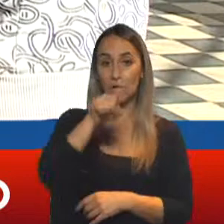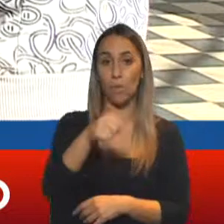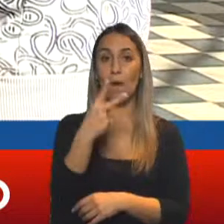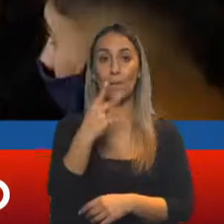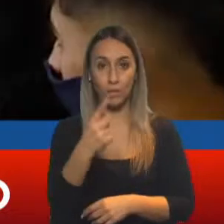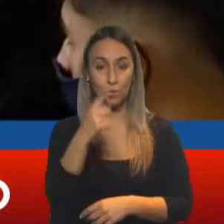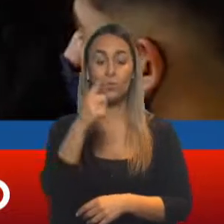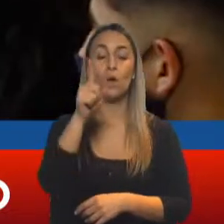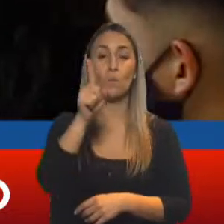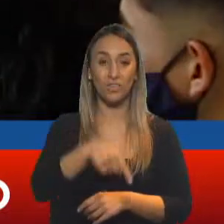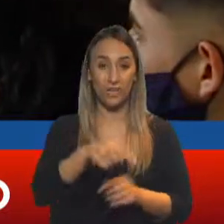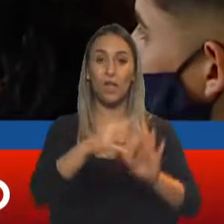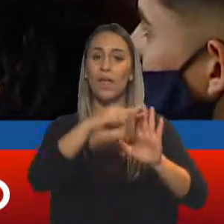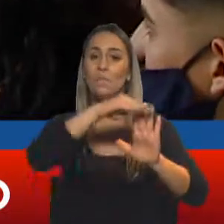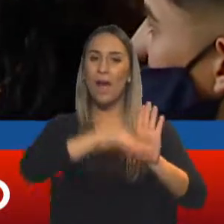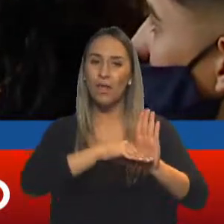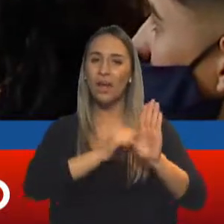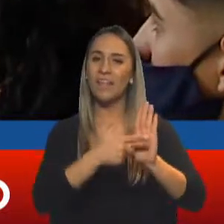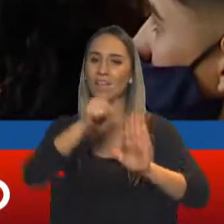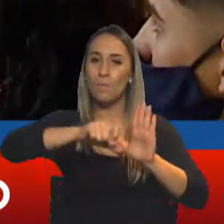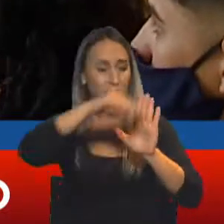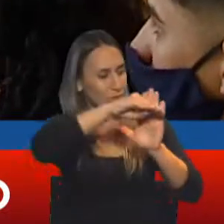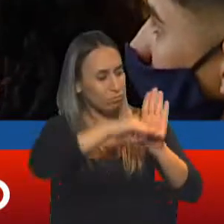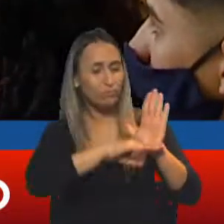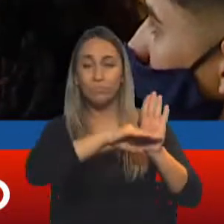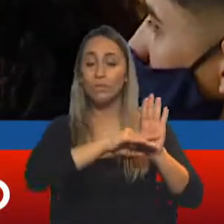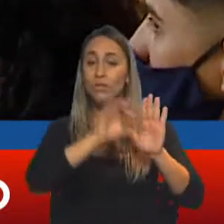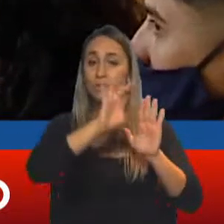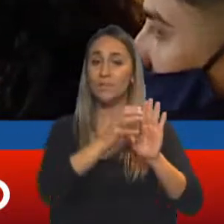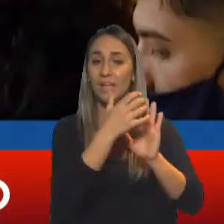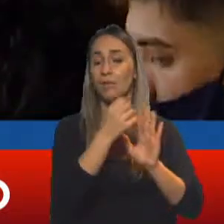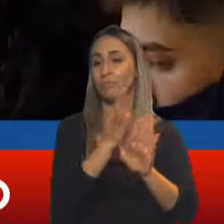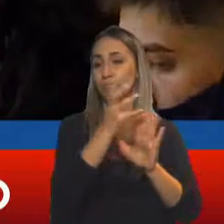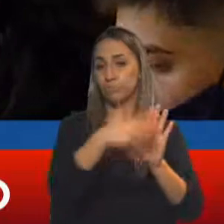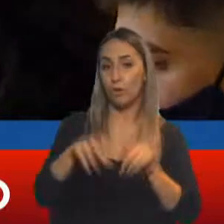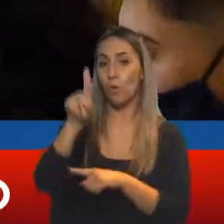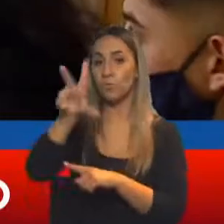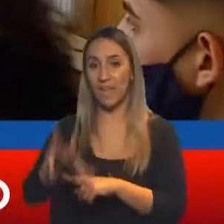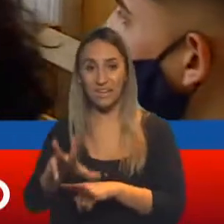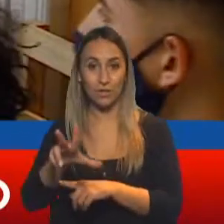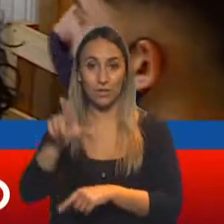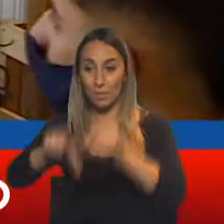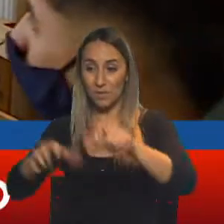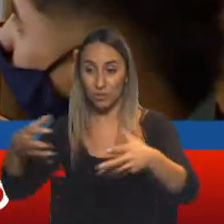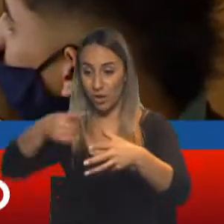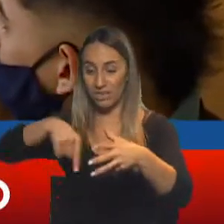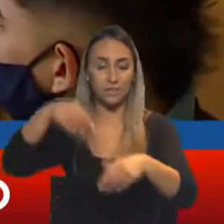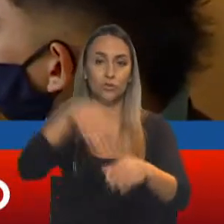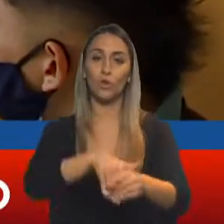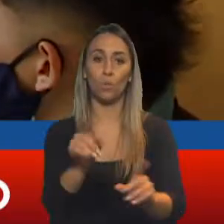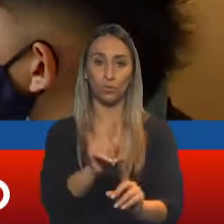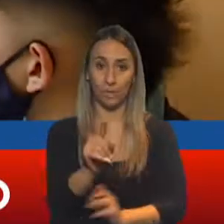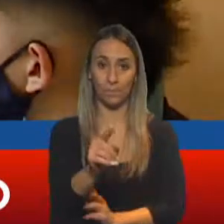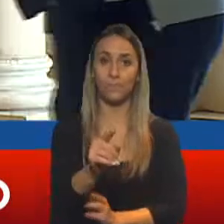66,21% del padrón electoral. Otra forma de decirlo es que un tercio del electorado no votó en estas PASO. Cayó